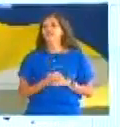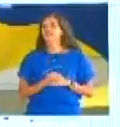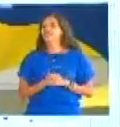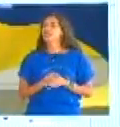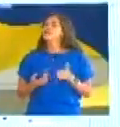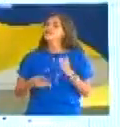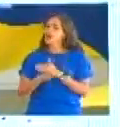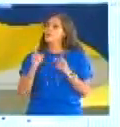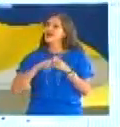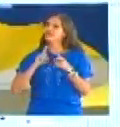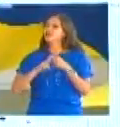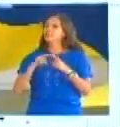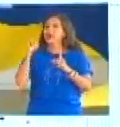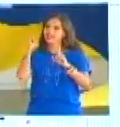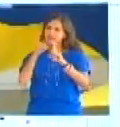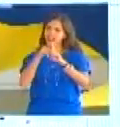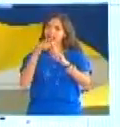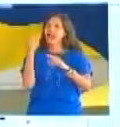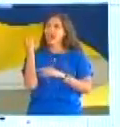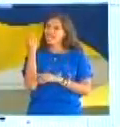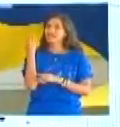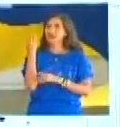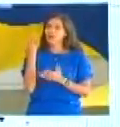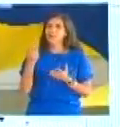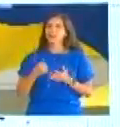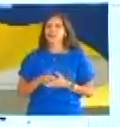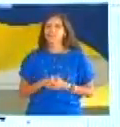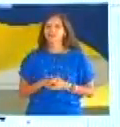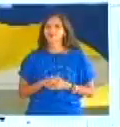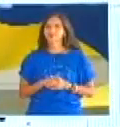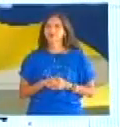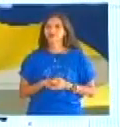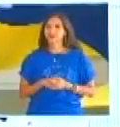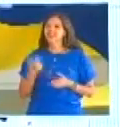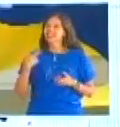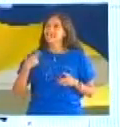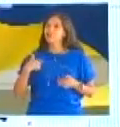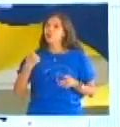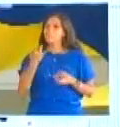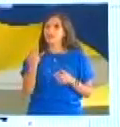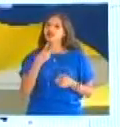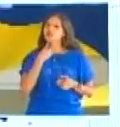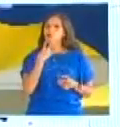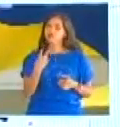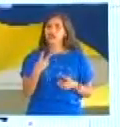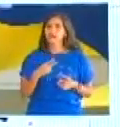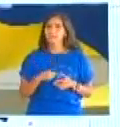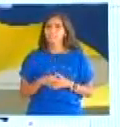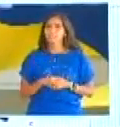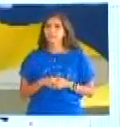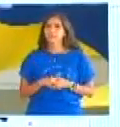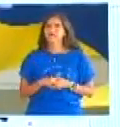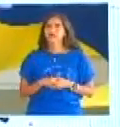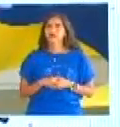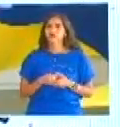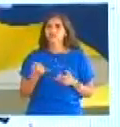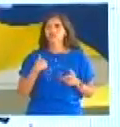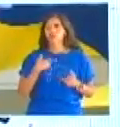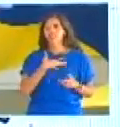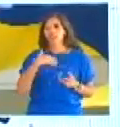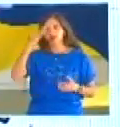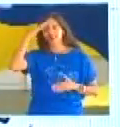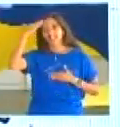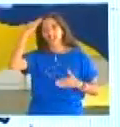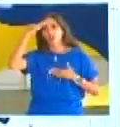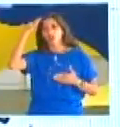Vamos entonces a entrar directamente a la asamblea. Tenemos varios voceros y voceras. Yo quiero